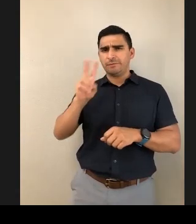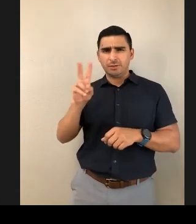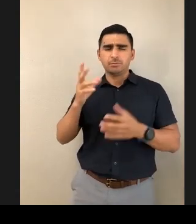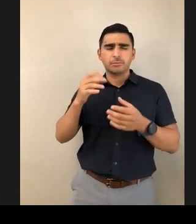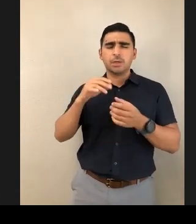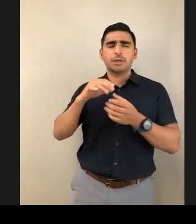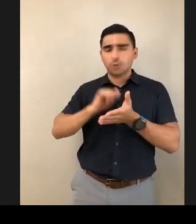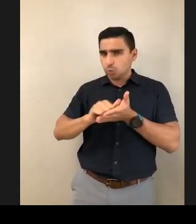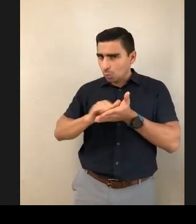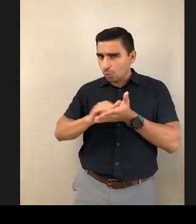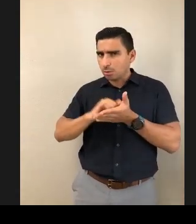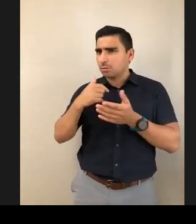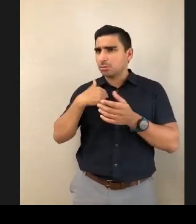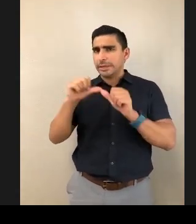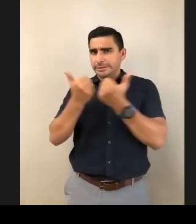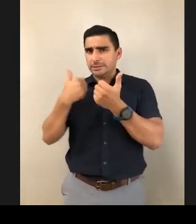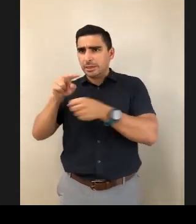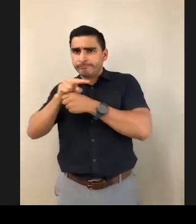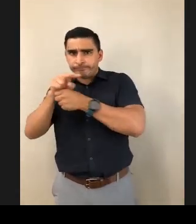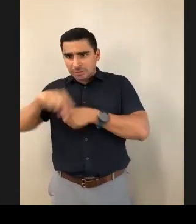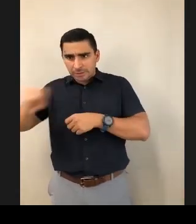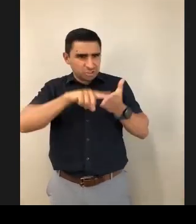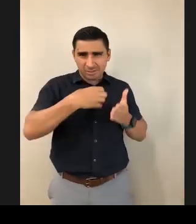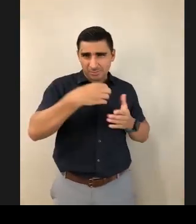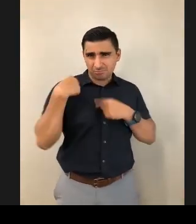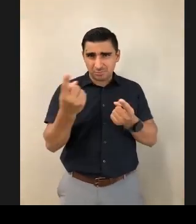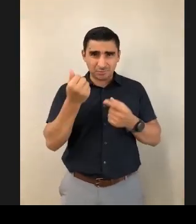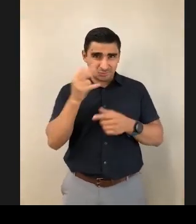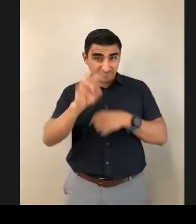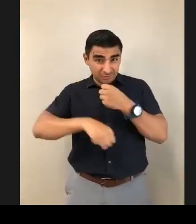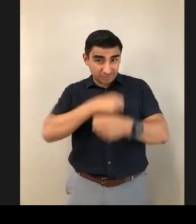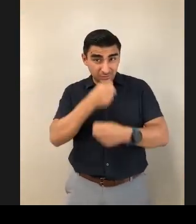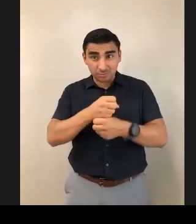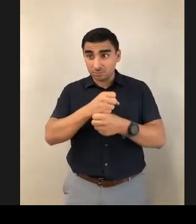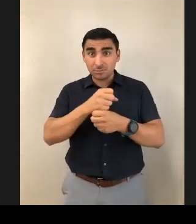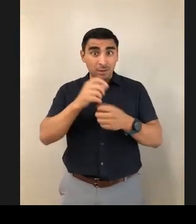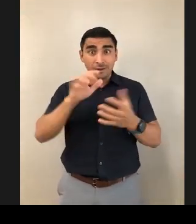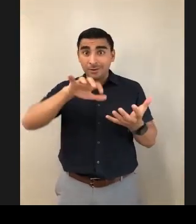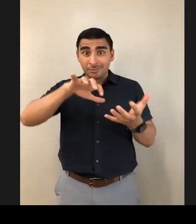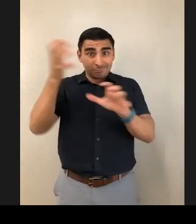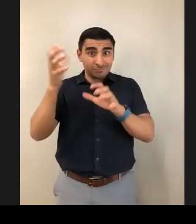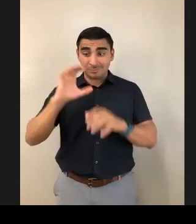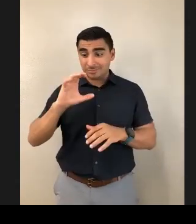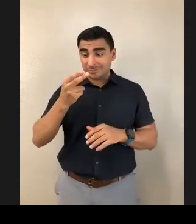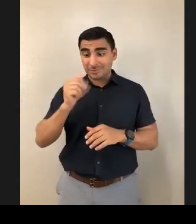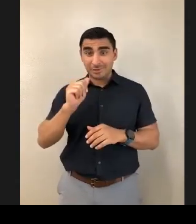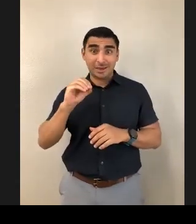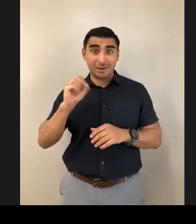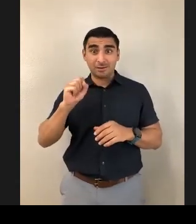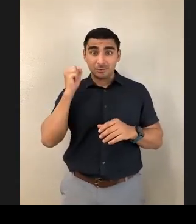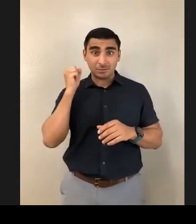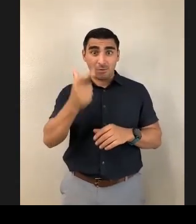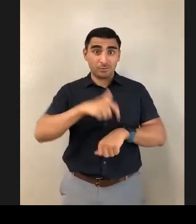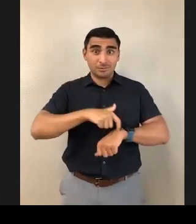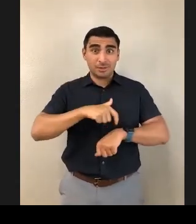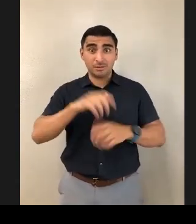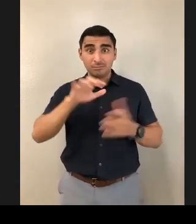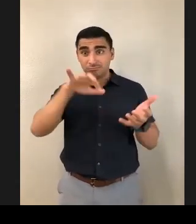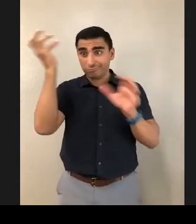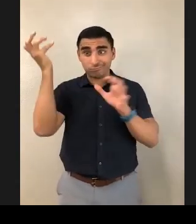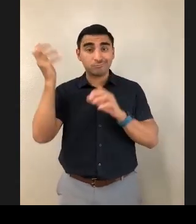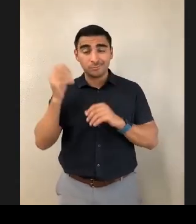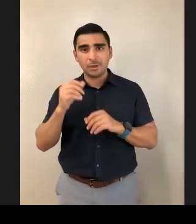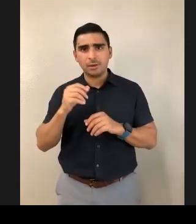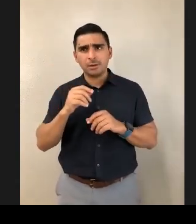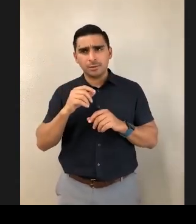York, una agencia de supervisión durante 17 años. Sí, era un total caos. Pero